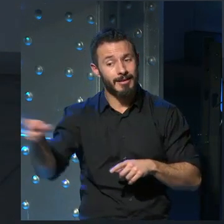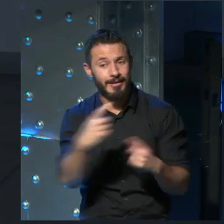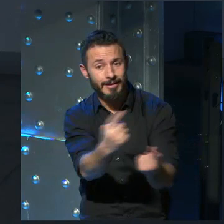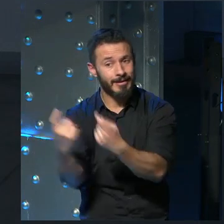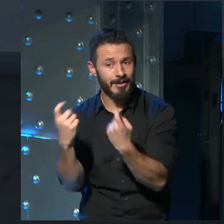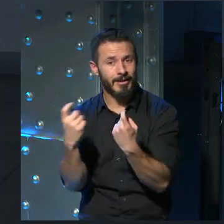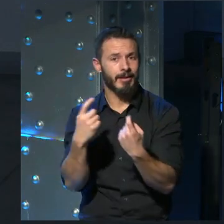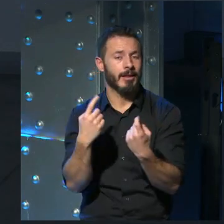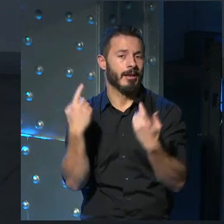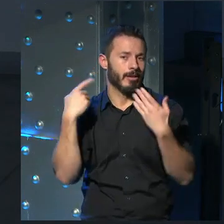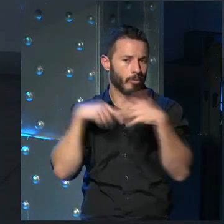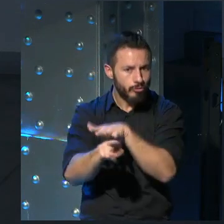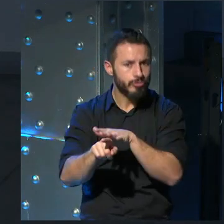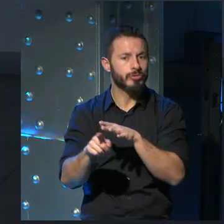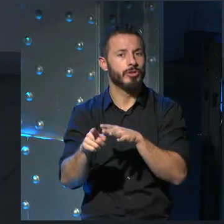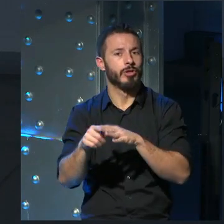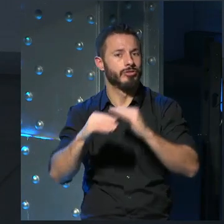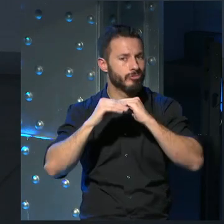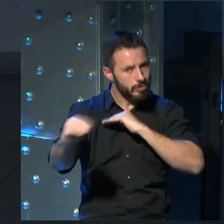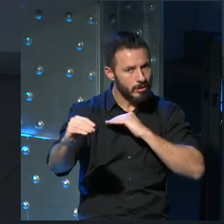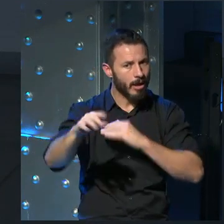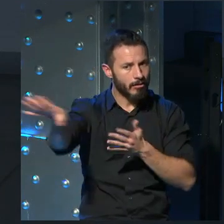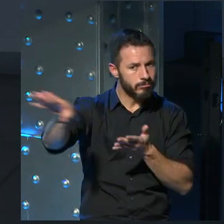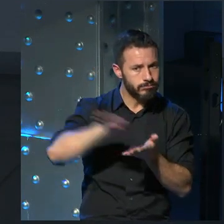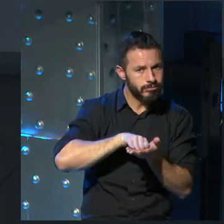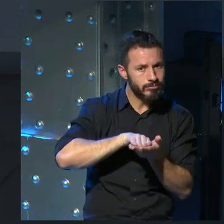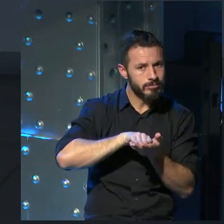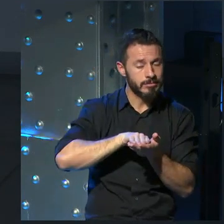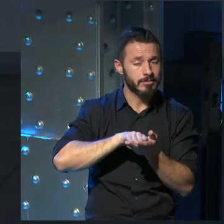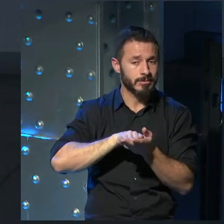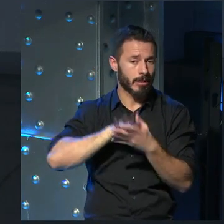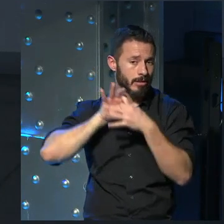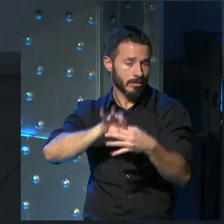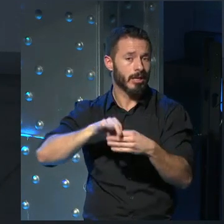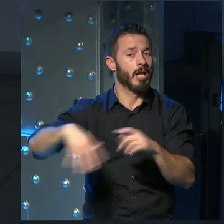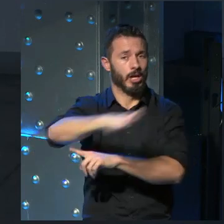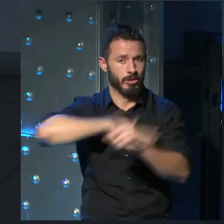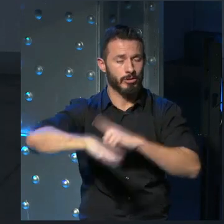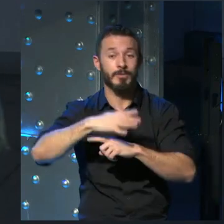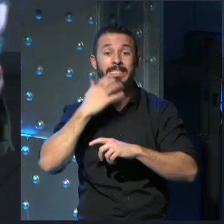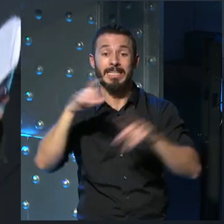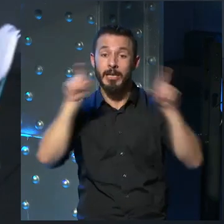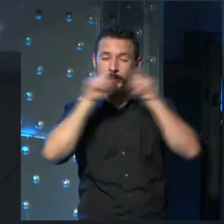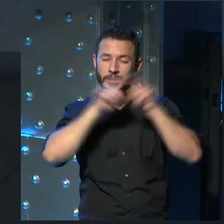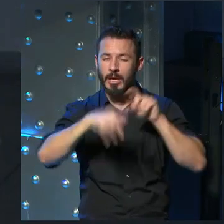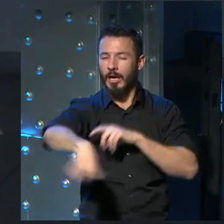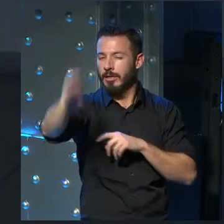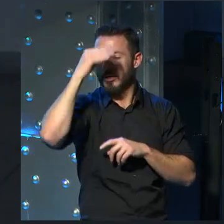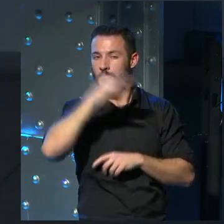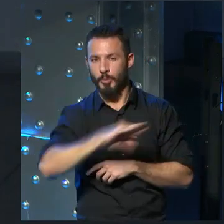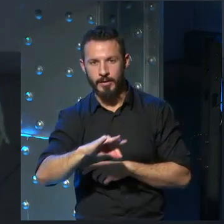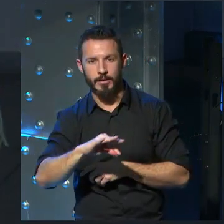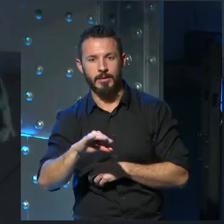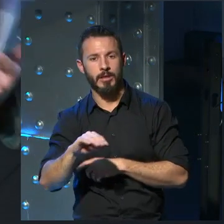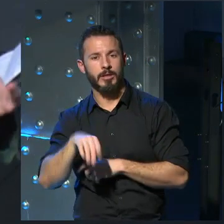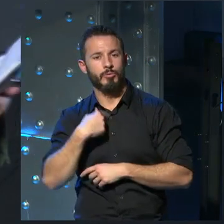de inclusión y de sostenibilidad del entorno en el que vivimos. Las empresas que sean capaces de entenderlo y de ofrecer